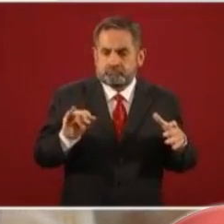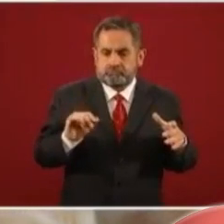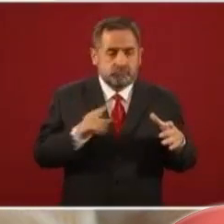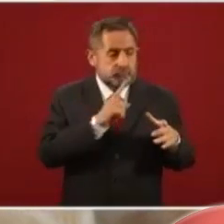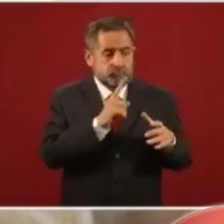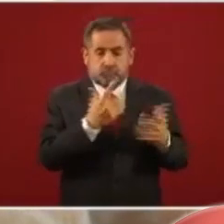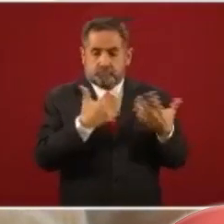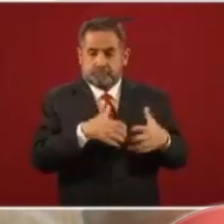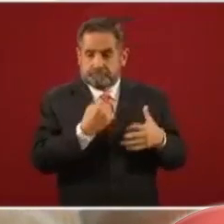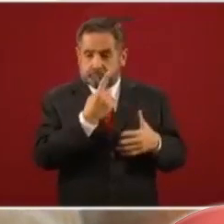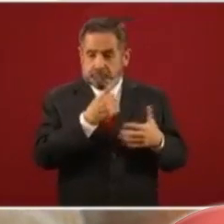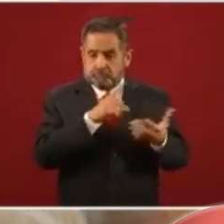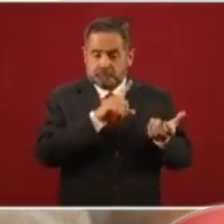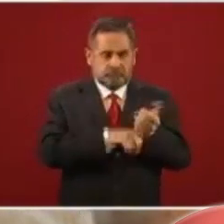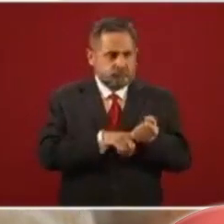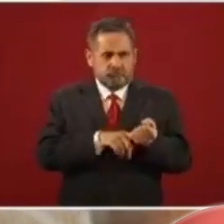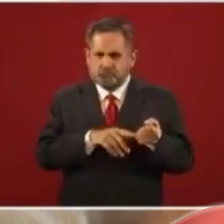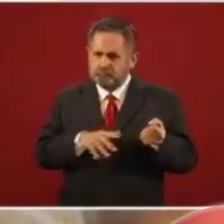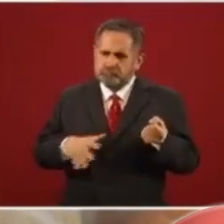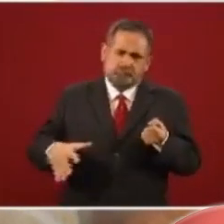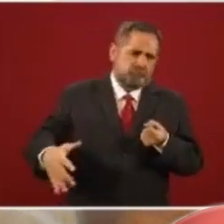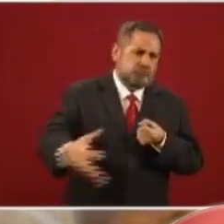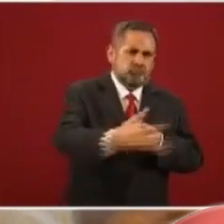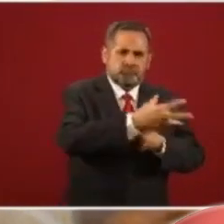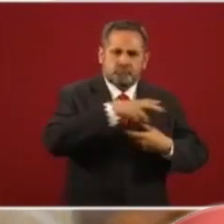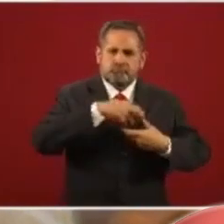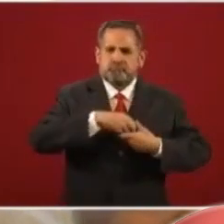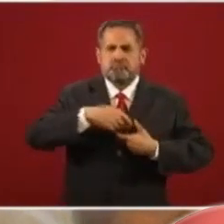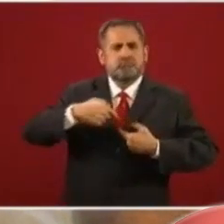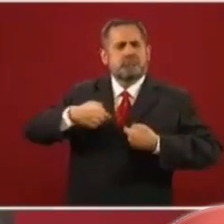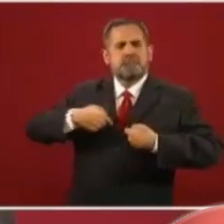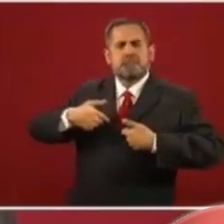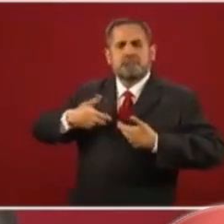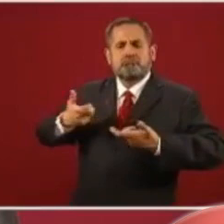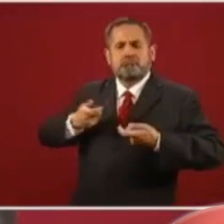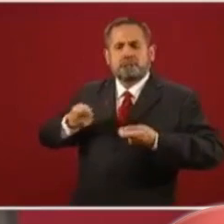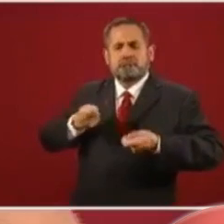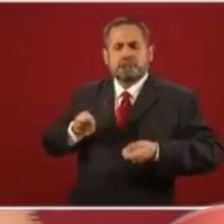compañía concentra toda la capacidad de México